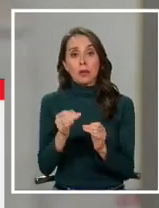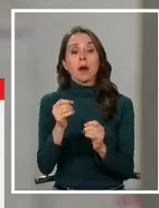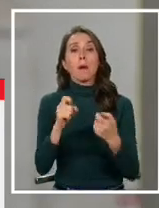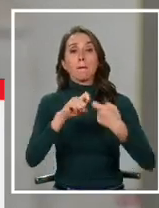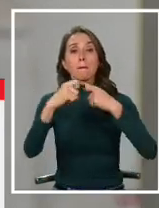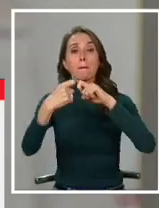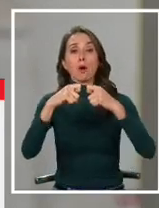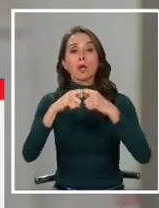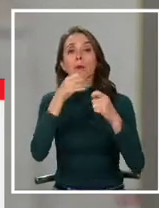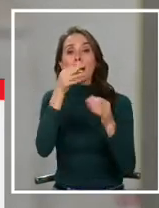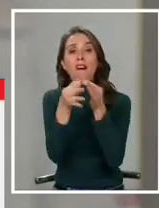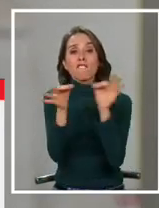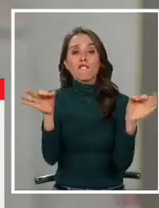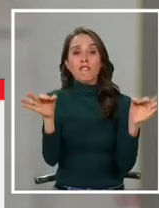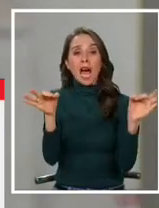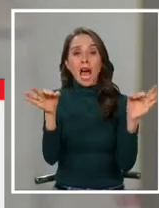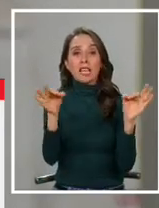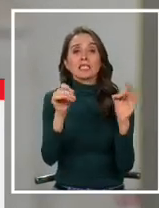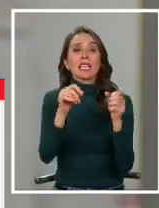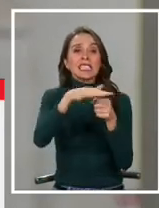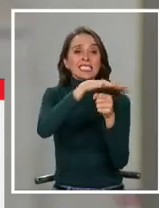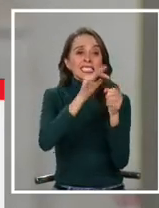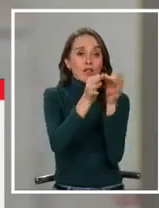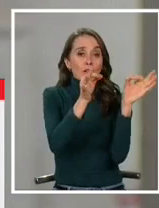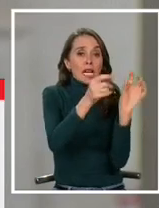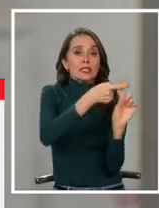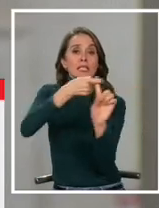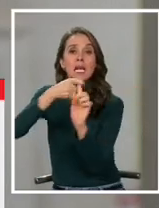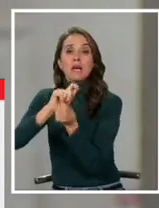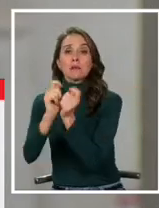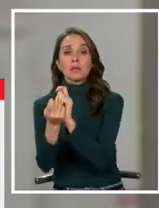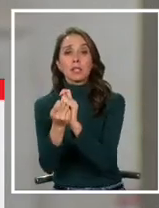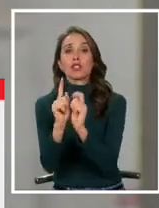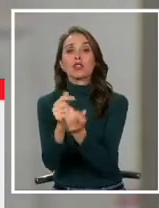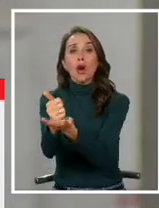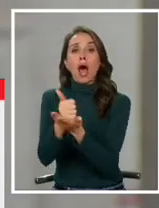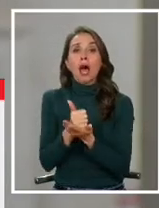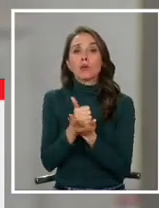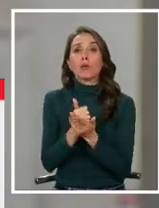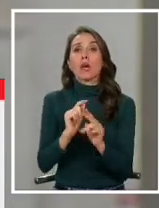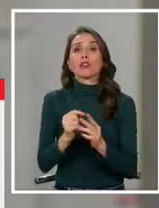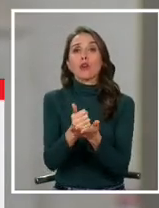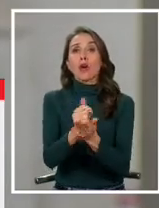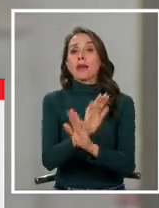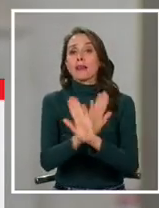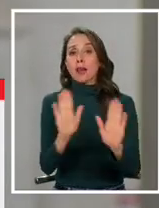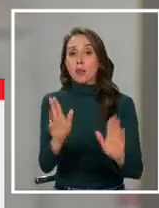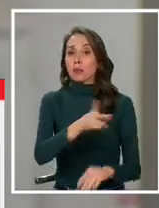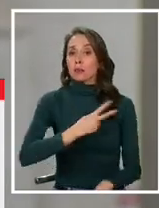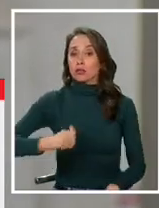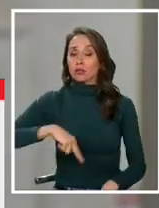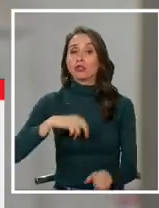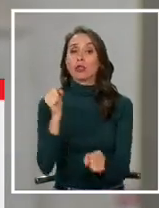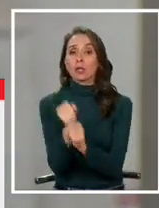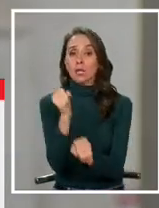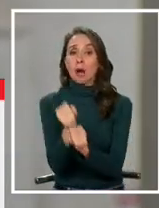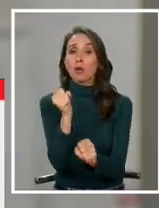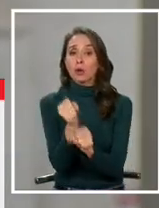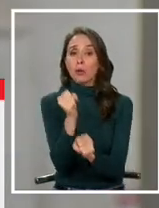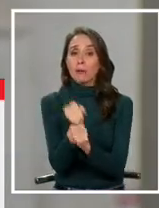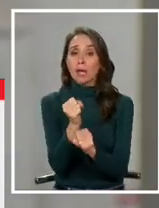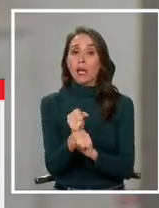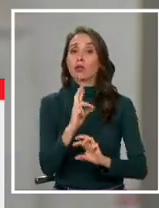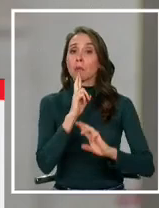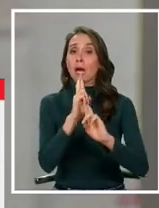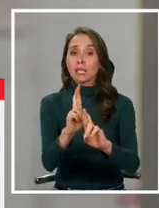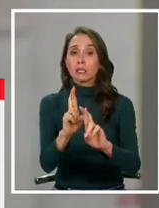polémica de la frase o de la cuña sacá de contexto no soluciona ni colabora ni contribuye en nada y nosotros estamos trabajando activamente por